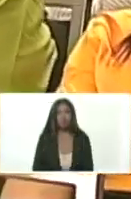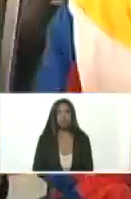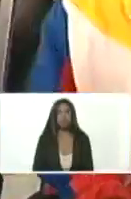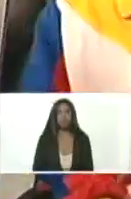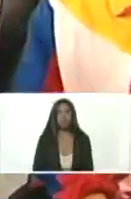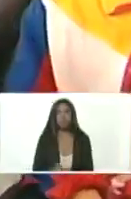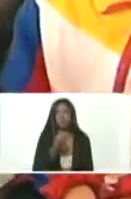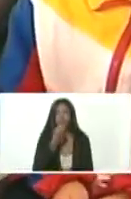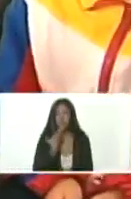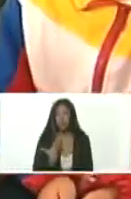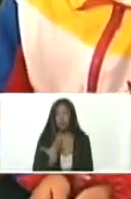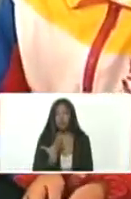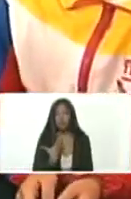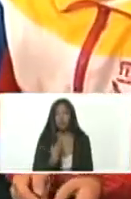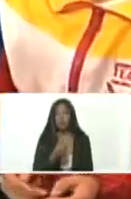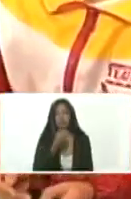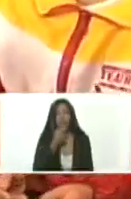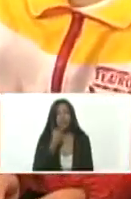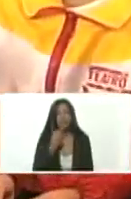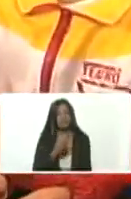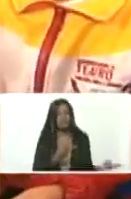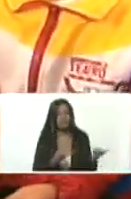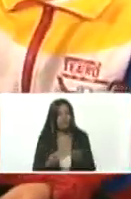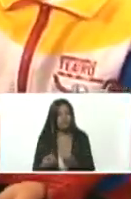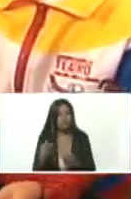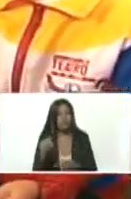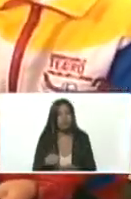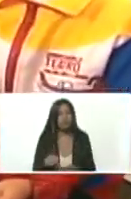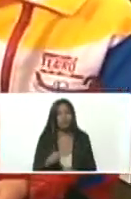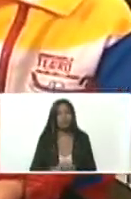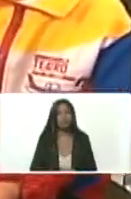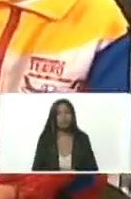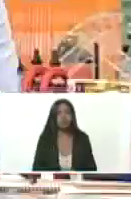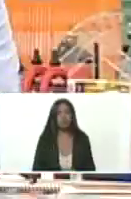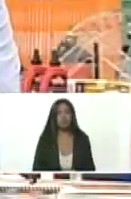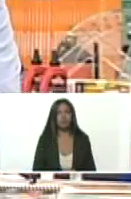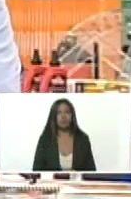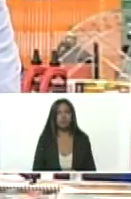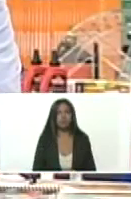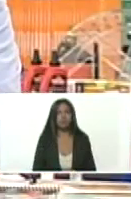Bueno, qué bello recibimiento hoy.